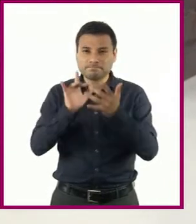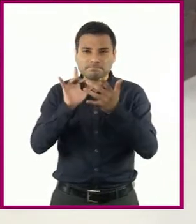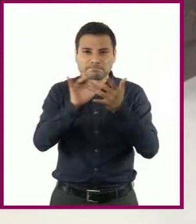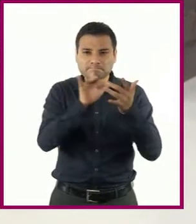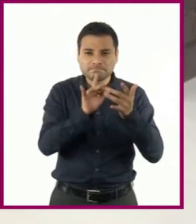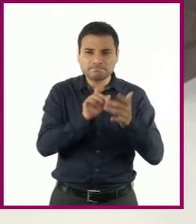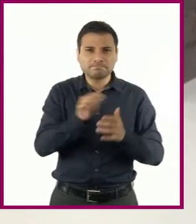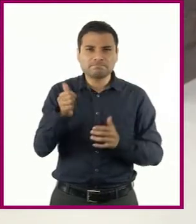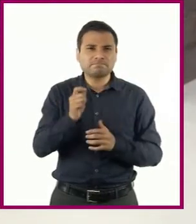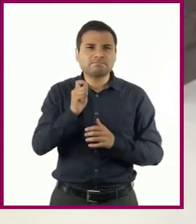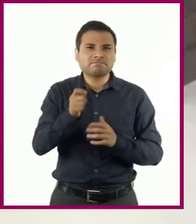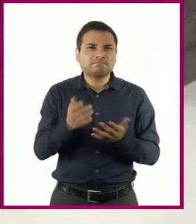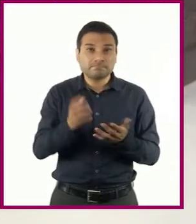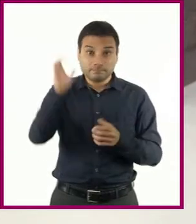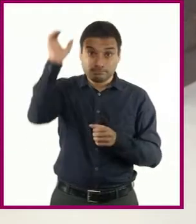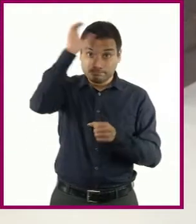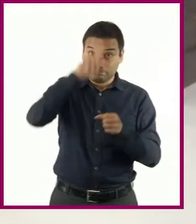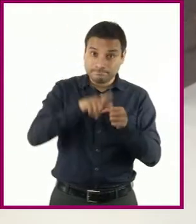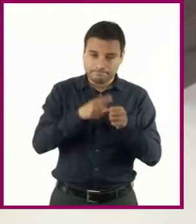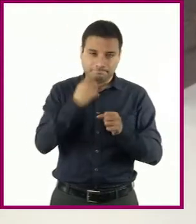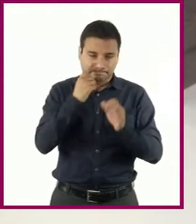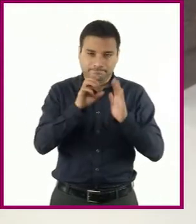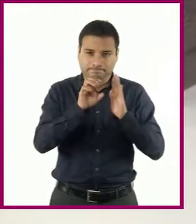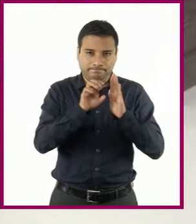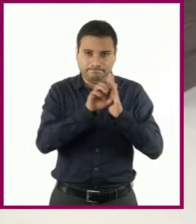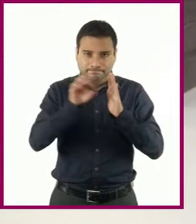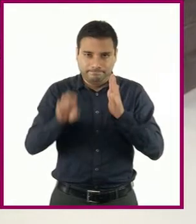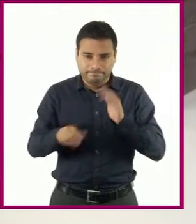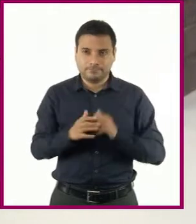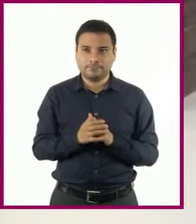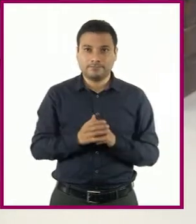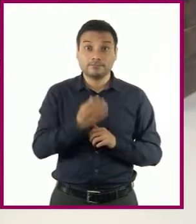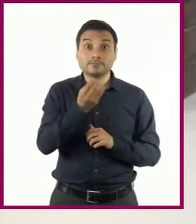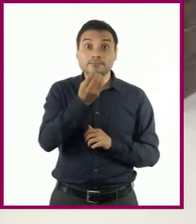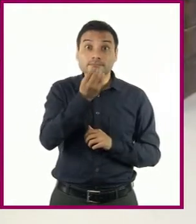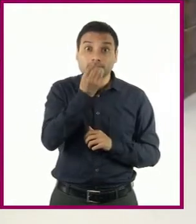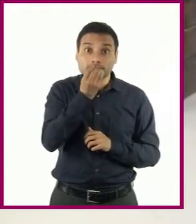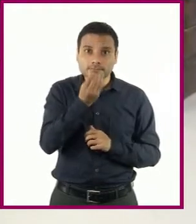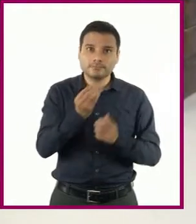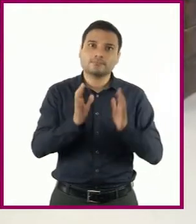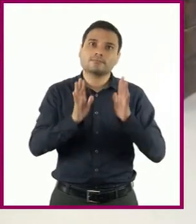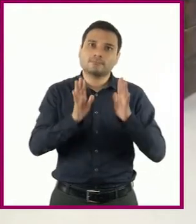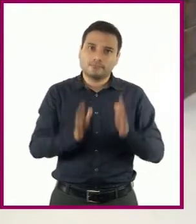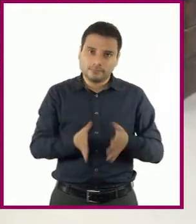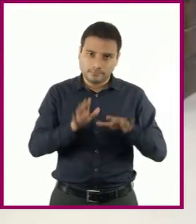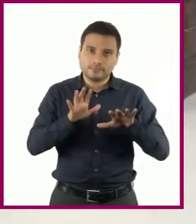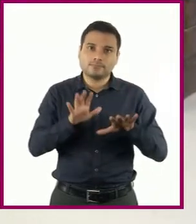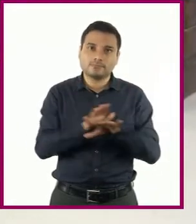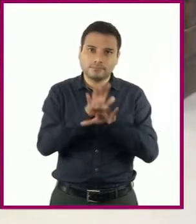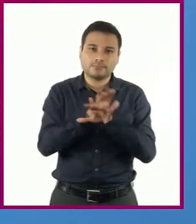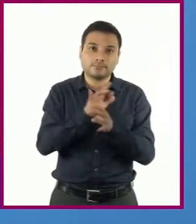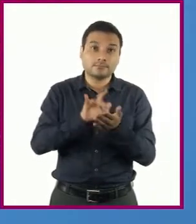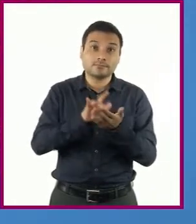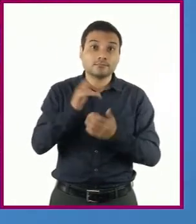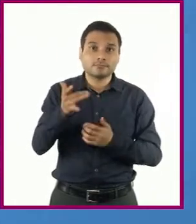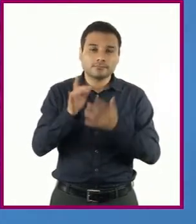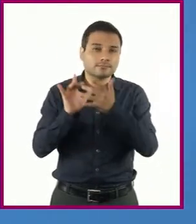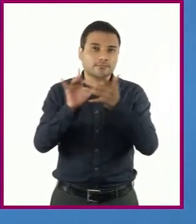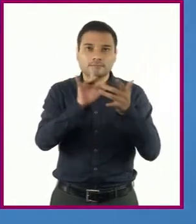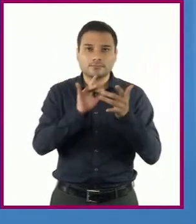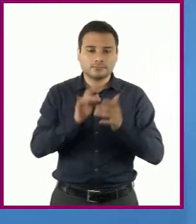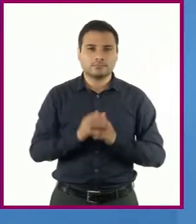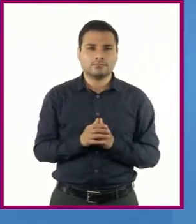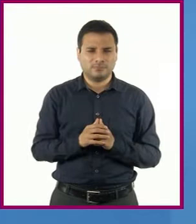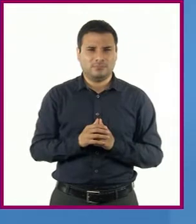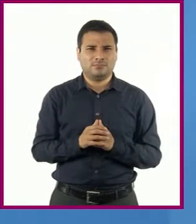la vida. En lo cultural, por ejemplo, la gastronomía ha sufrido grandes cambios. Maestra, pero ¿por